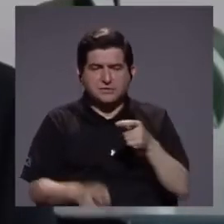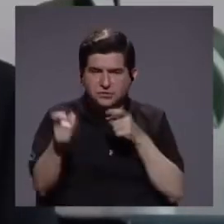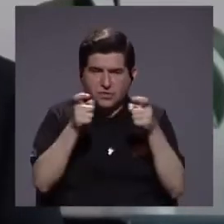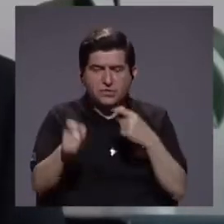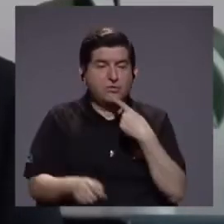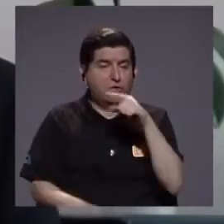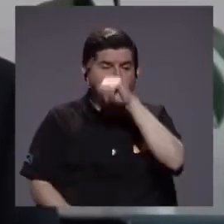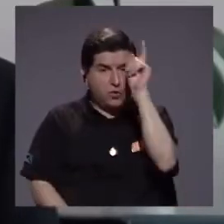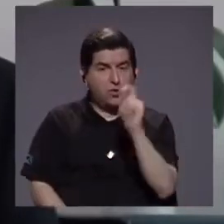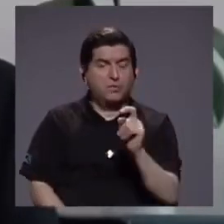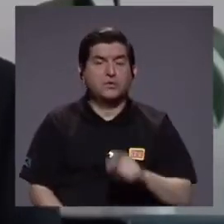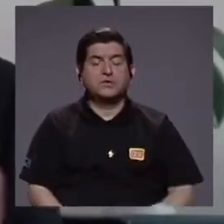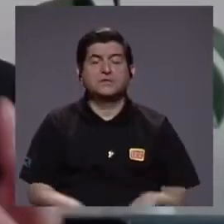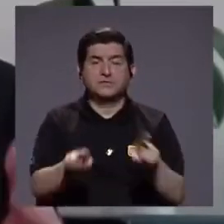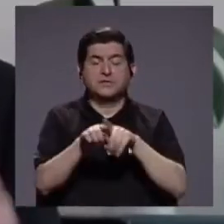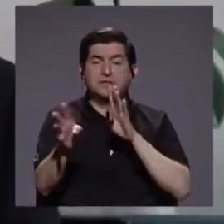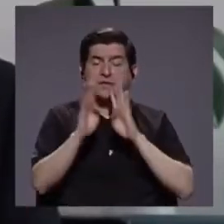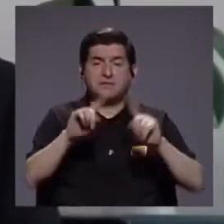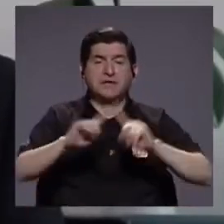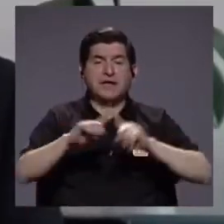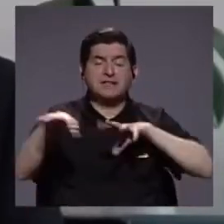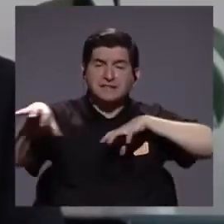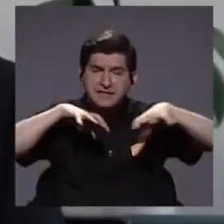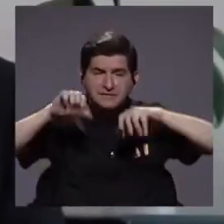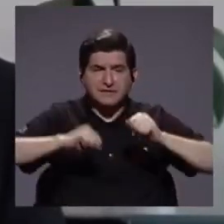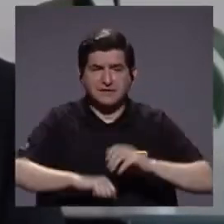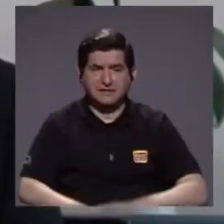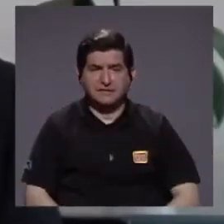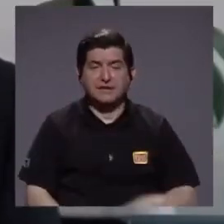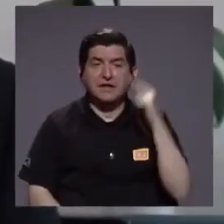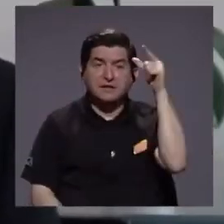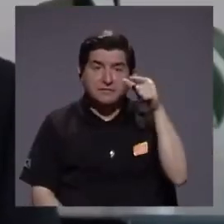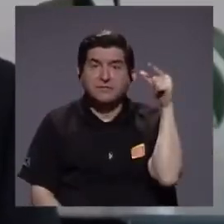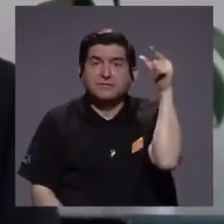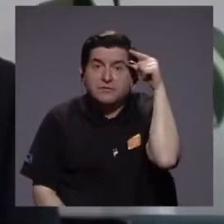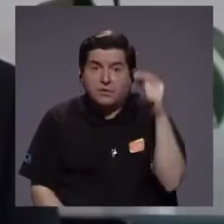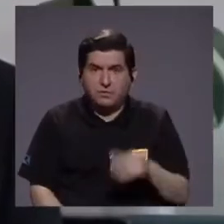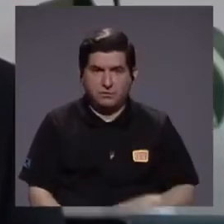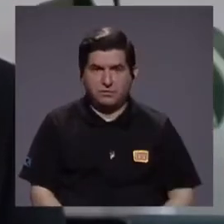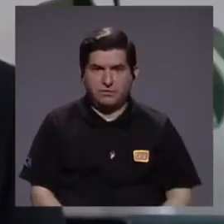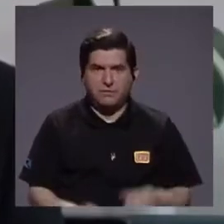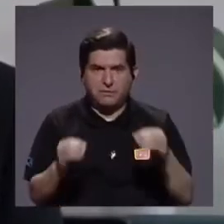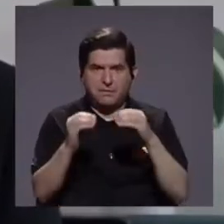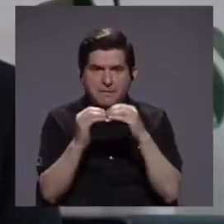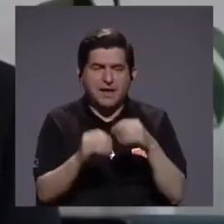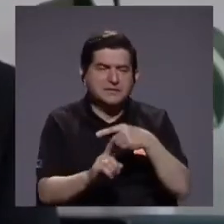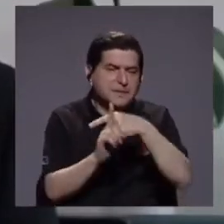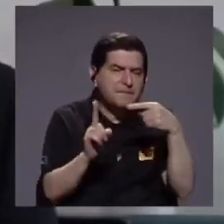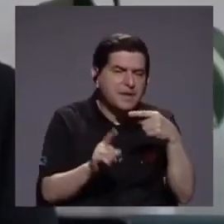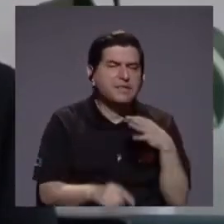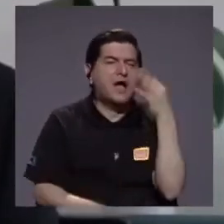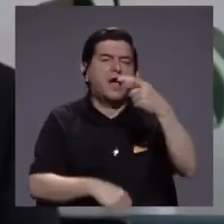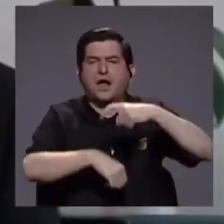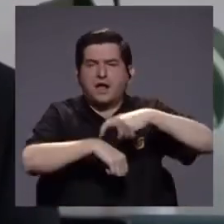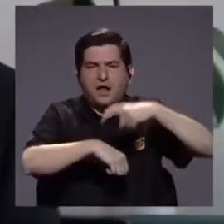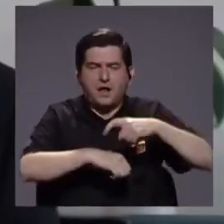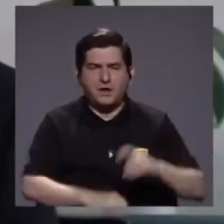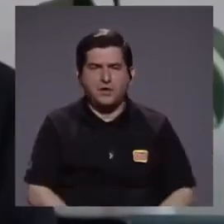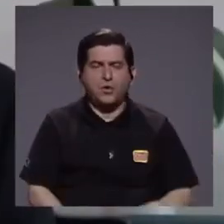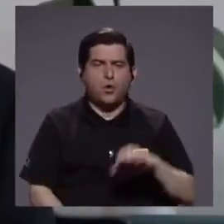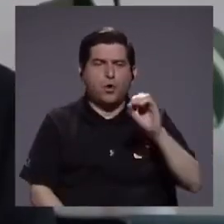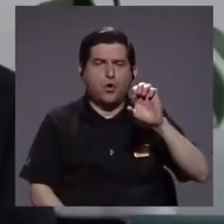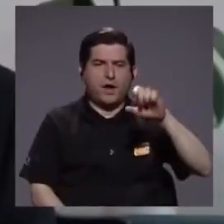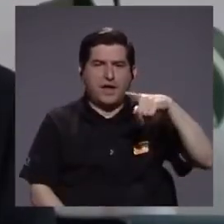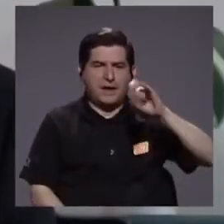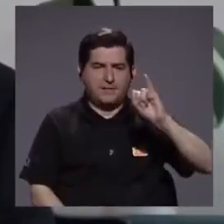la pregunta. Podemos hablar también de otras acciones, evidentemente de más a mediano y largo plazo, en cuanto a que la OEP tiene que